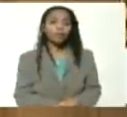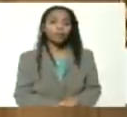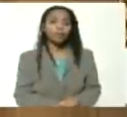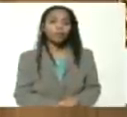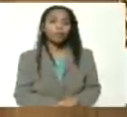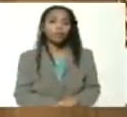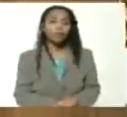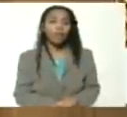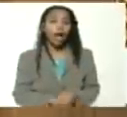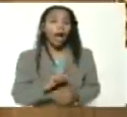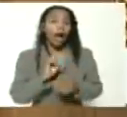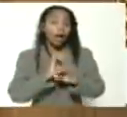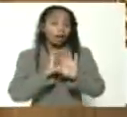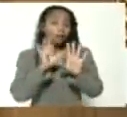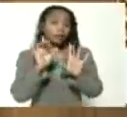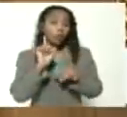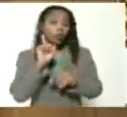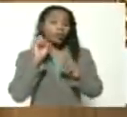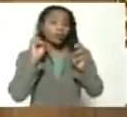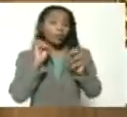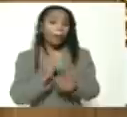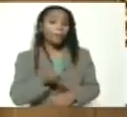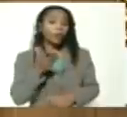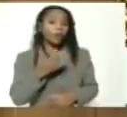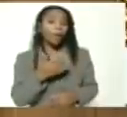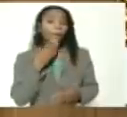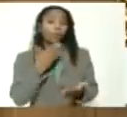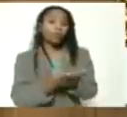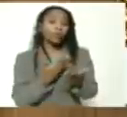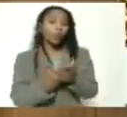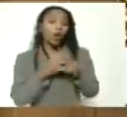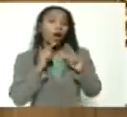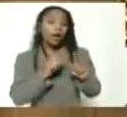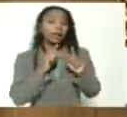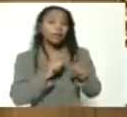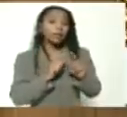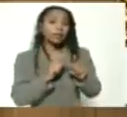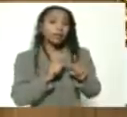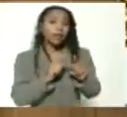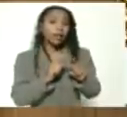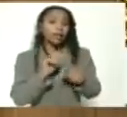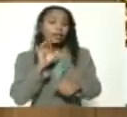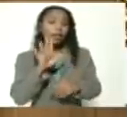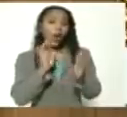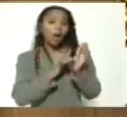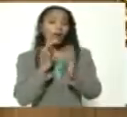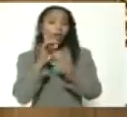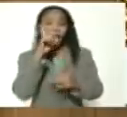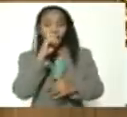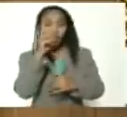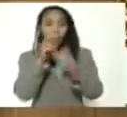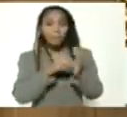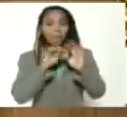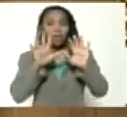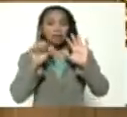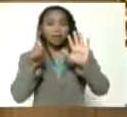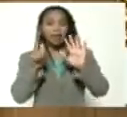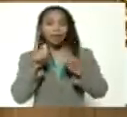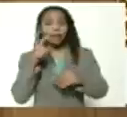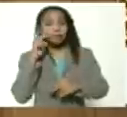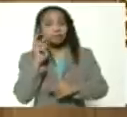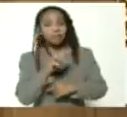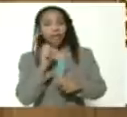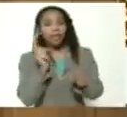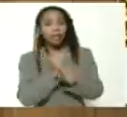Y hay un detalle también, vean que lo propusimos en ese 5 de abril del año 2016, que tiene que ver con la